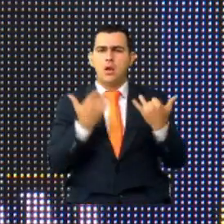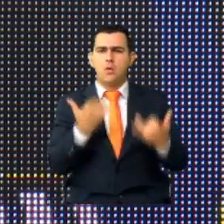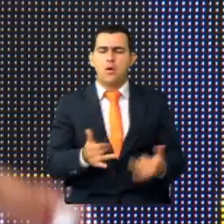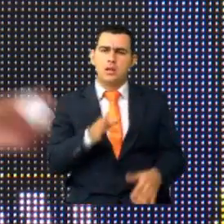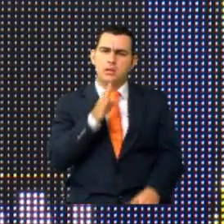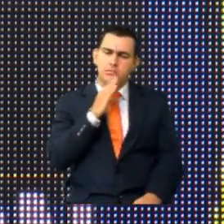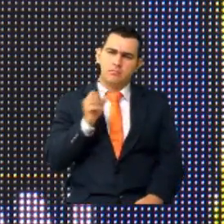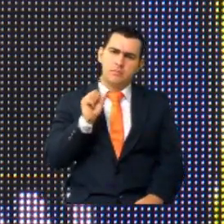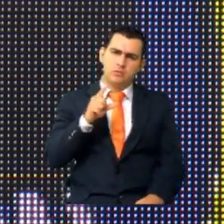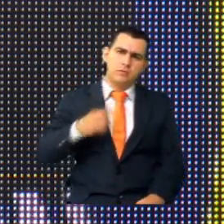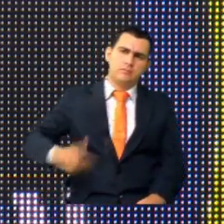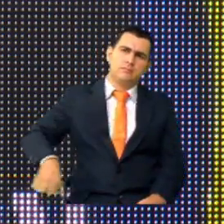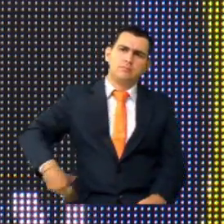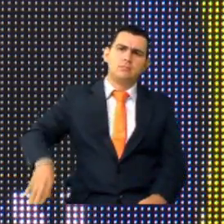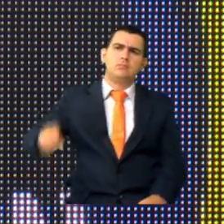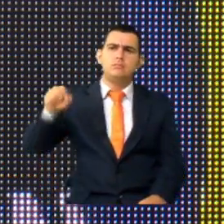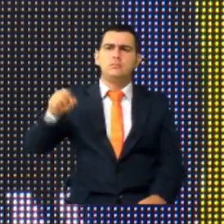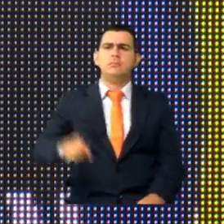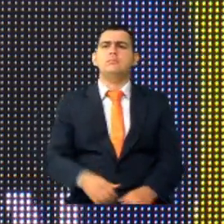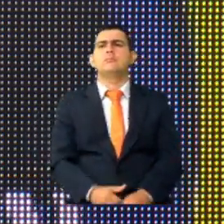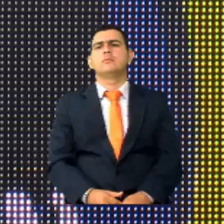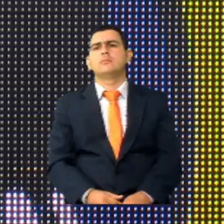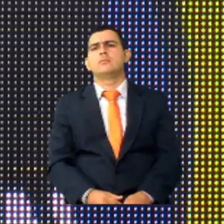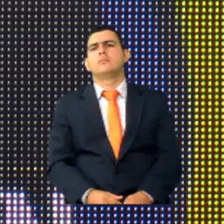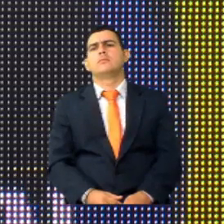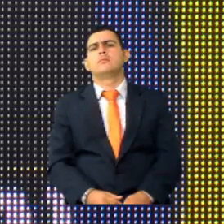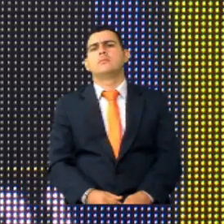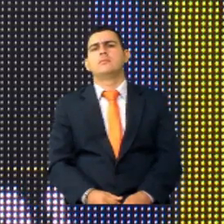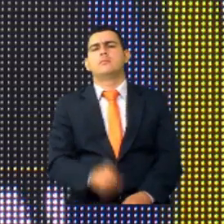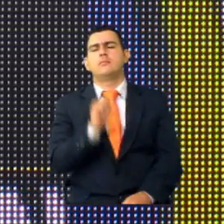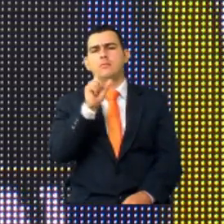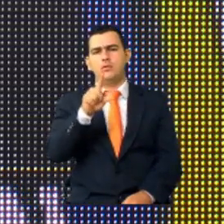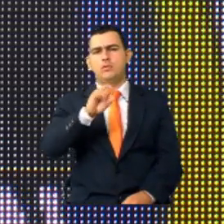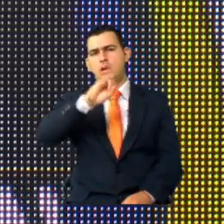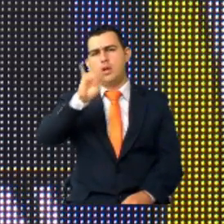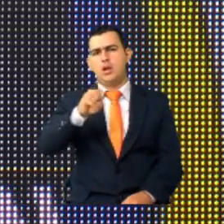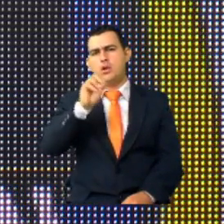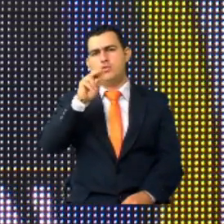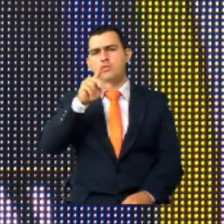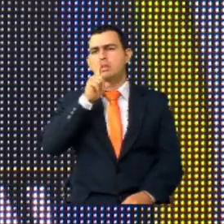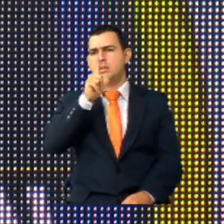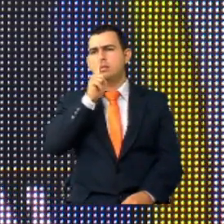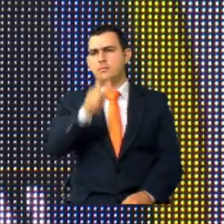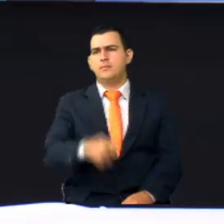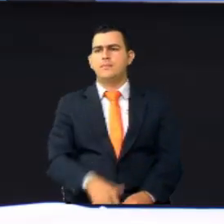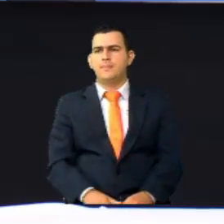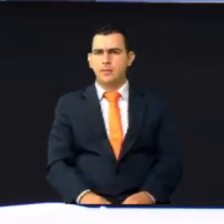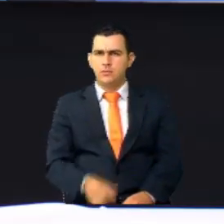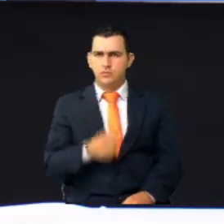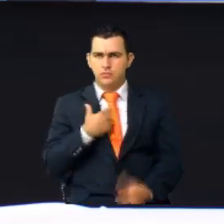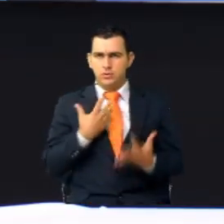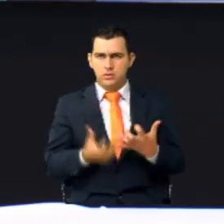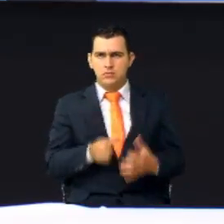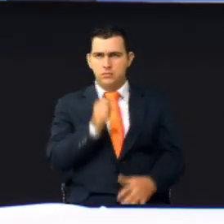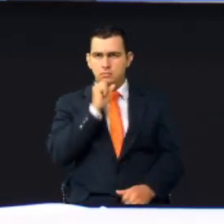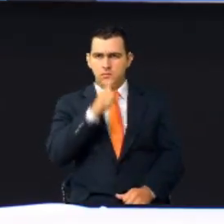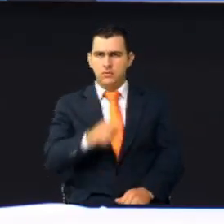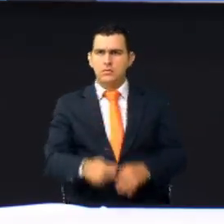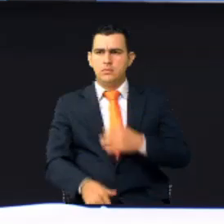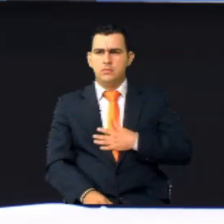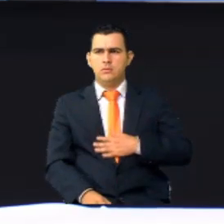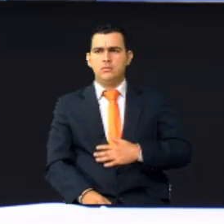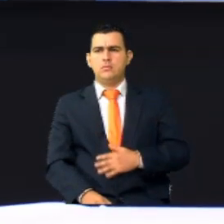en preguntar. Es el turno para Jonathan Vázquez, a quien desea formularle su pregunta. Quiero preguntarle al doctor Darío